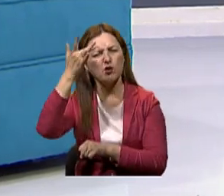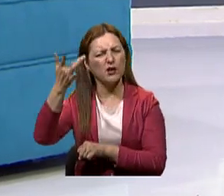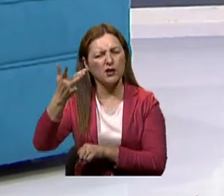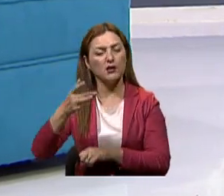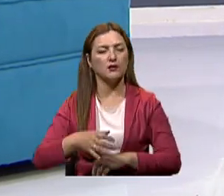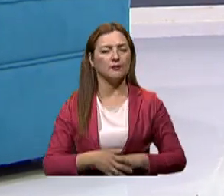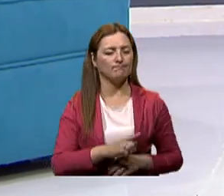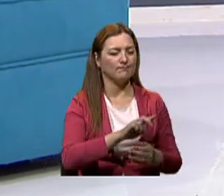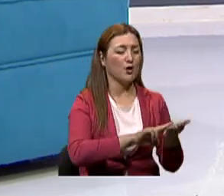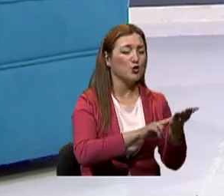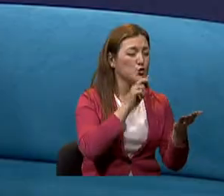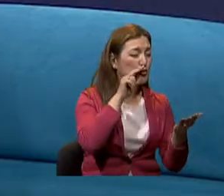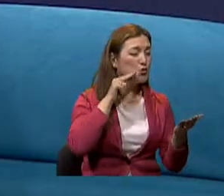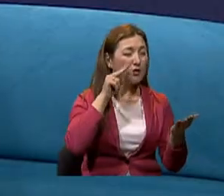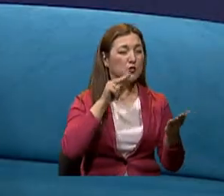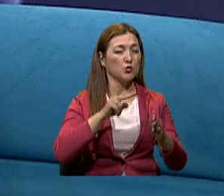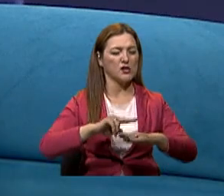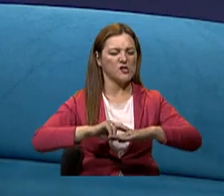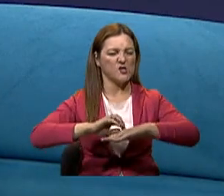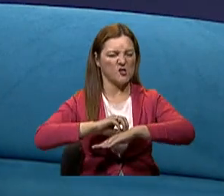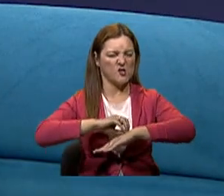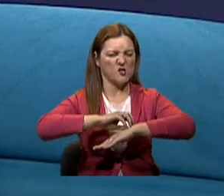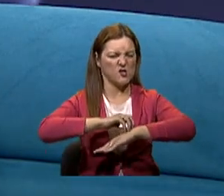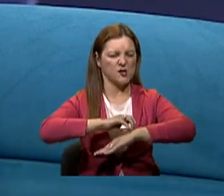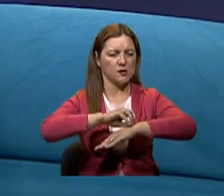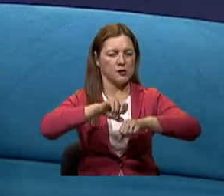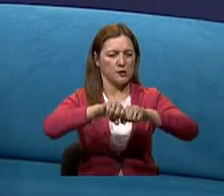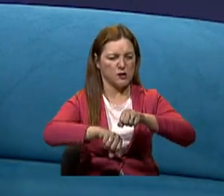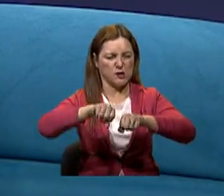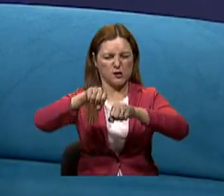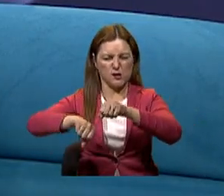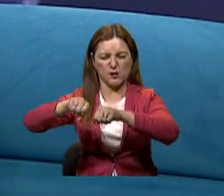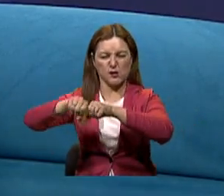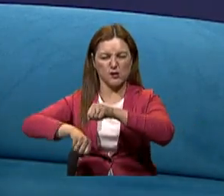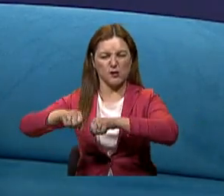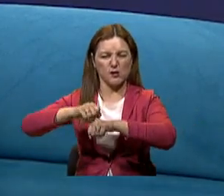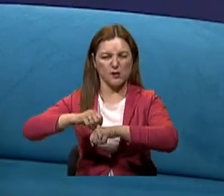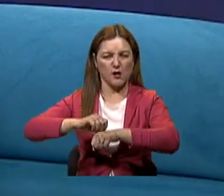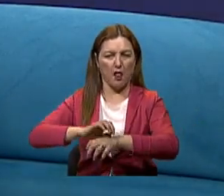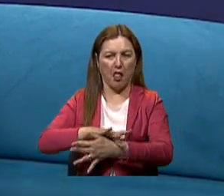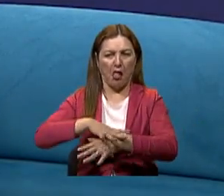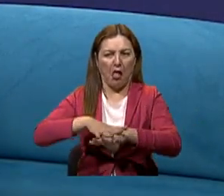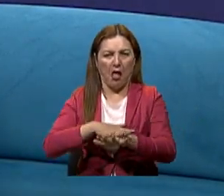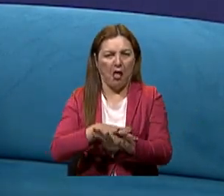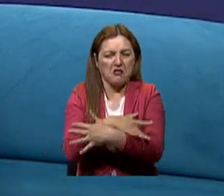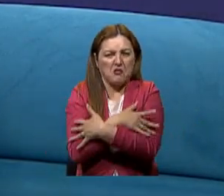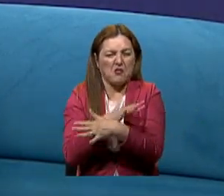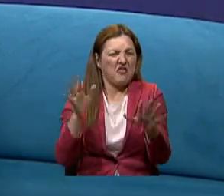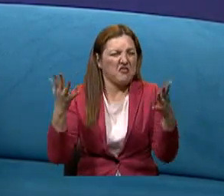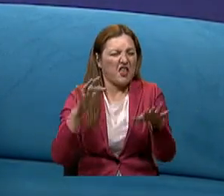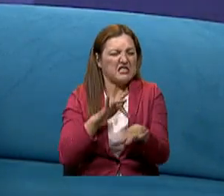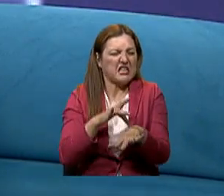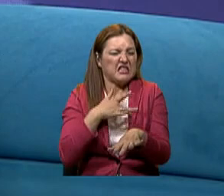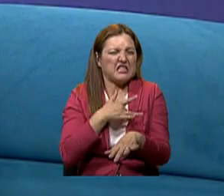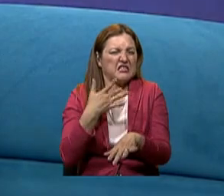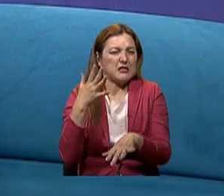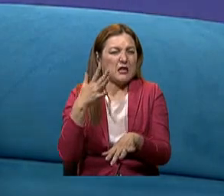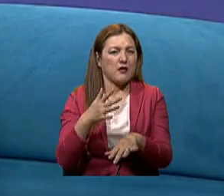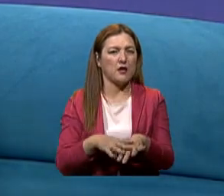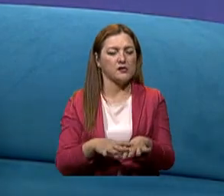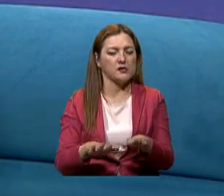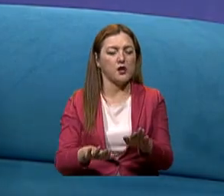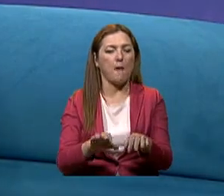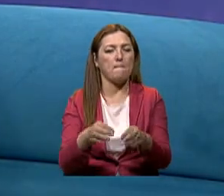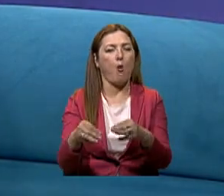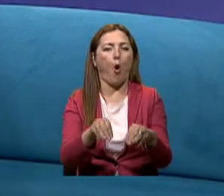todas las fibras nerviosas, ¿no? Por eso tienen déficit de sensibilidad y alteraciones motoras. Y también lo que hace es dañar los